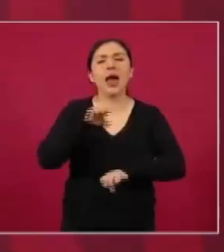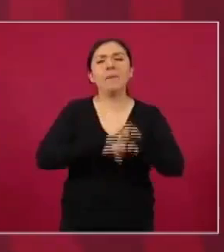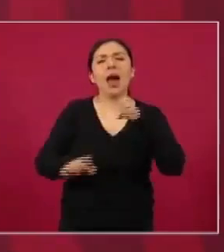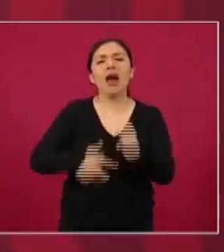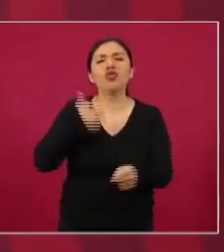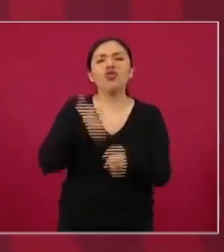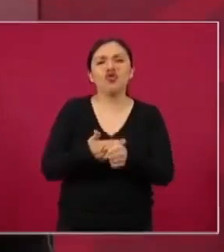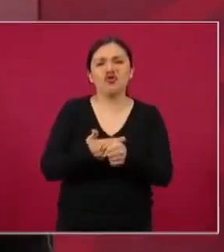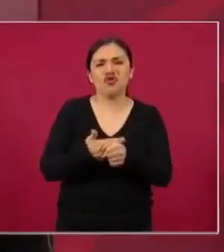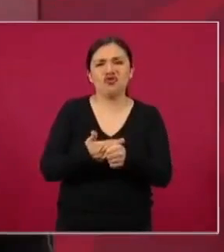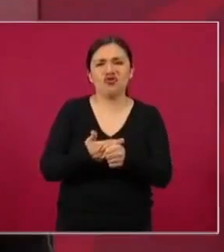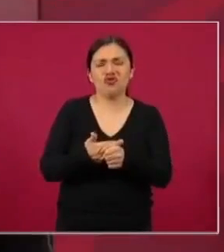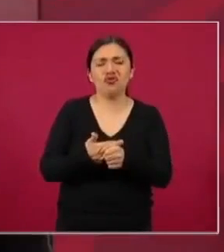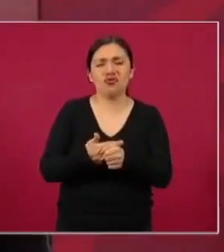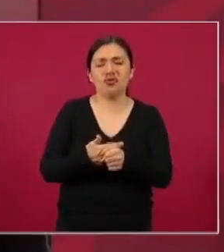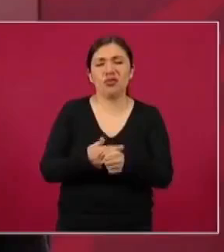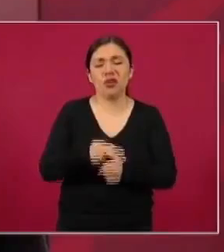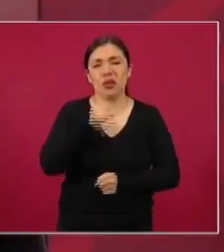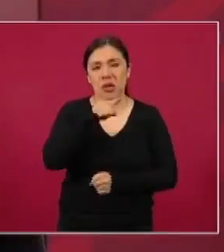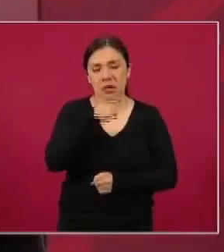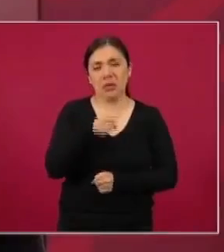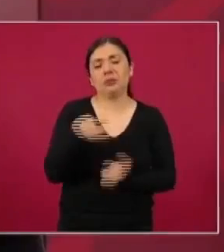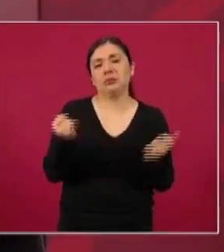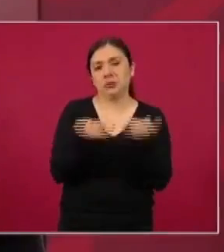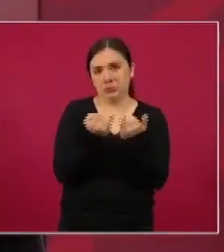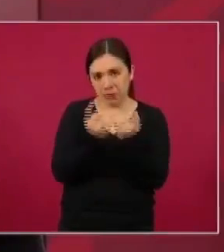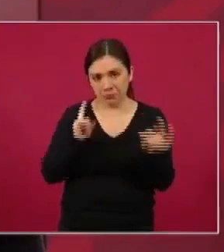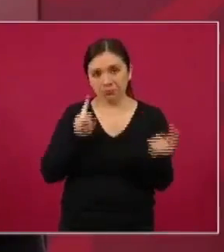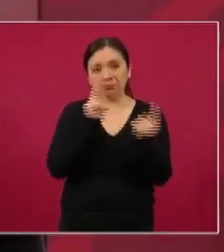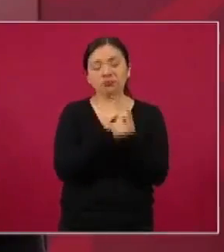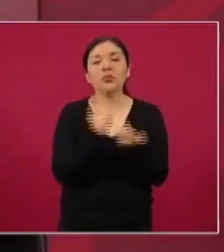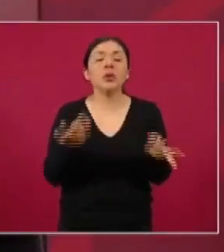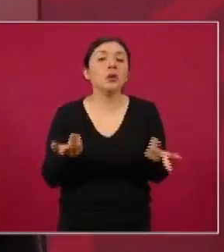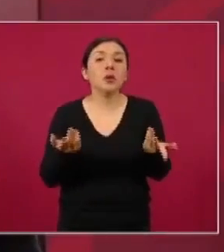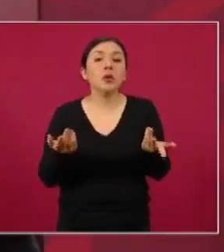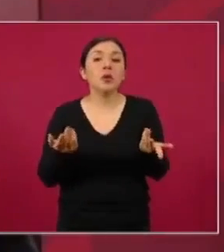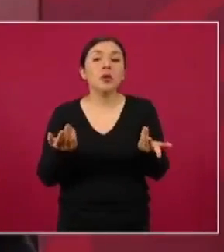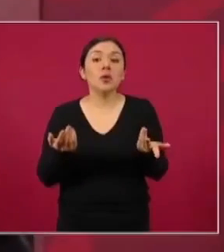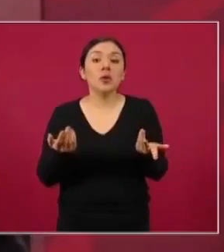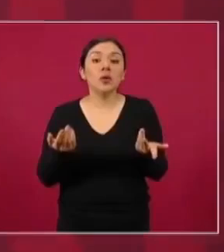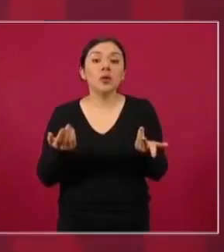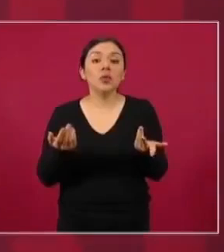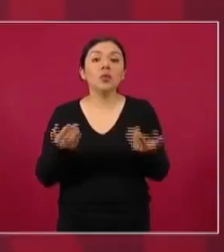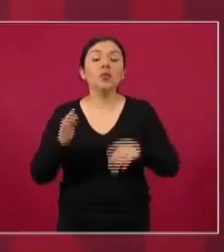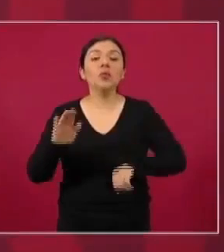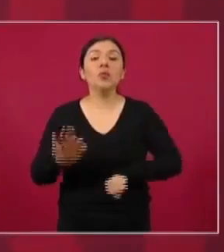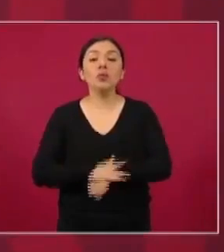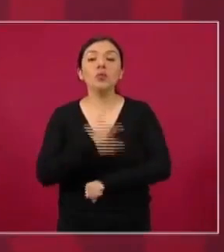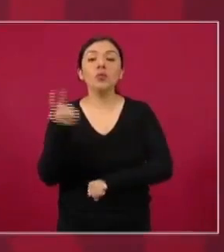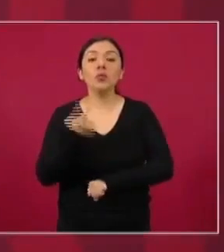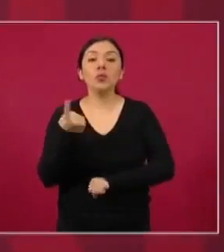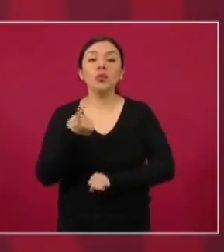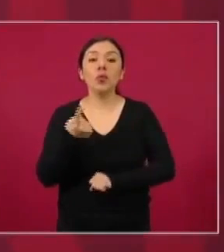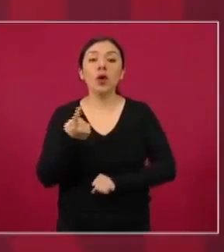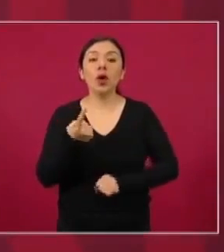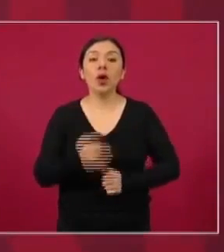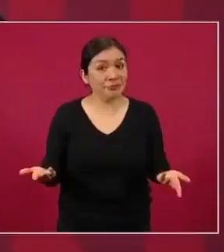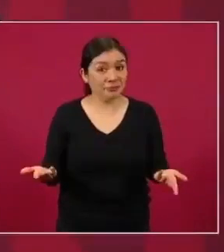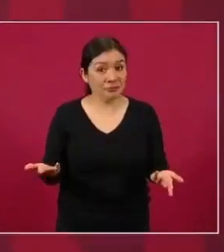España, pero insistió en una pausa en las relaciones entre ambos países por los abusos que él percibe de algunas empresas españolas en el pasado.